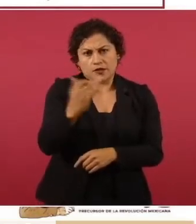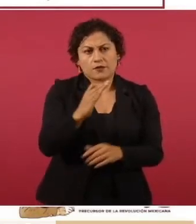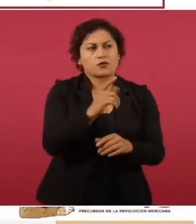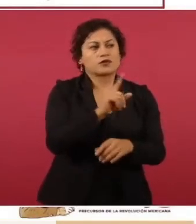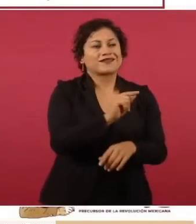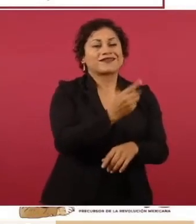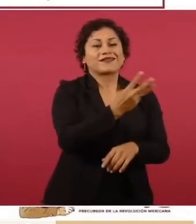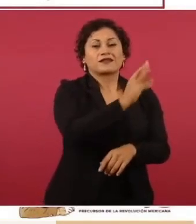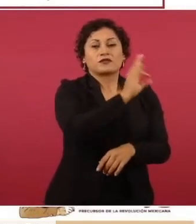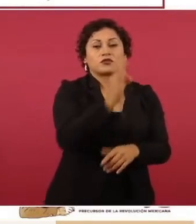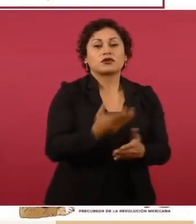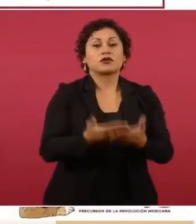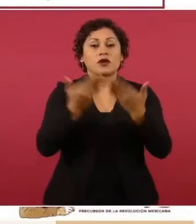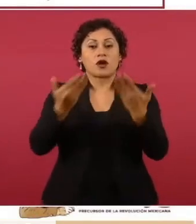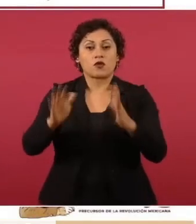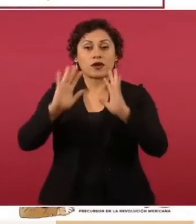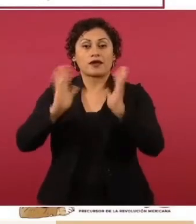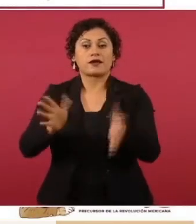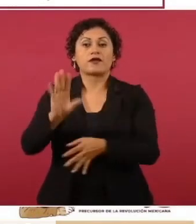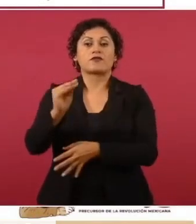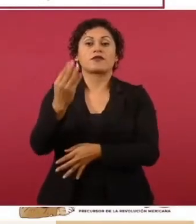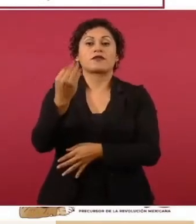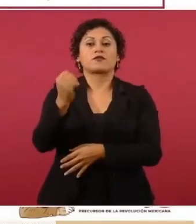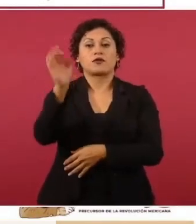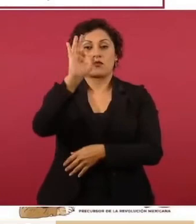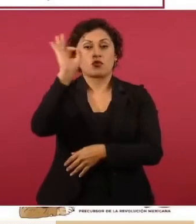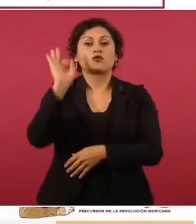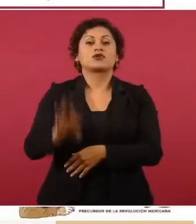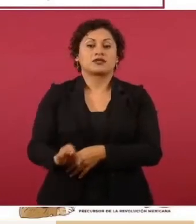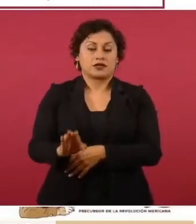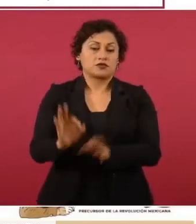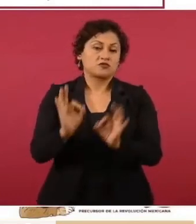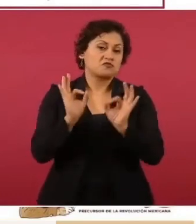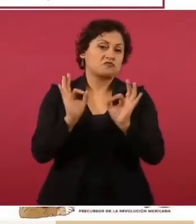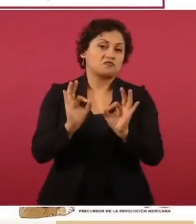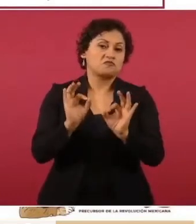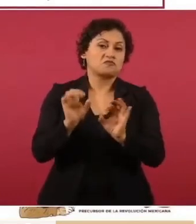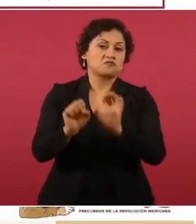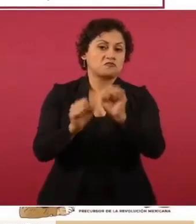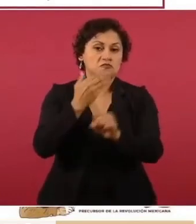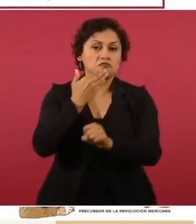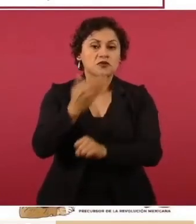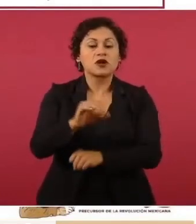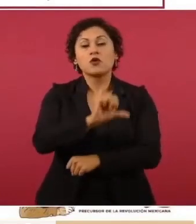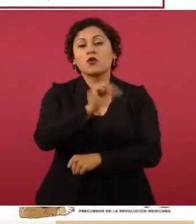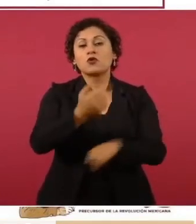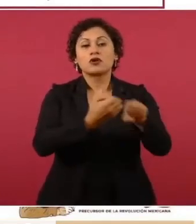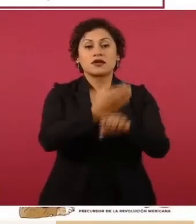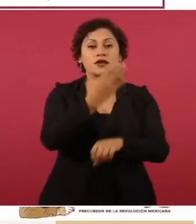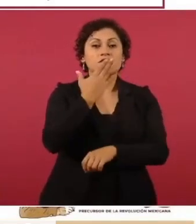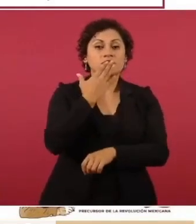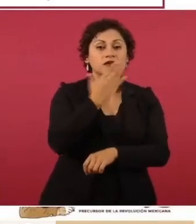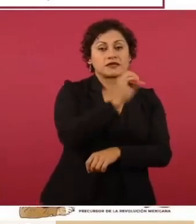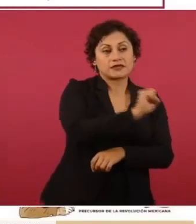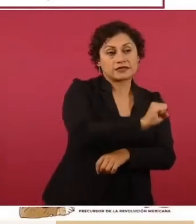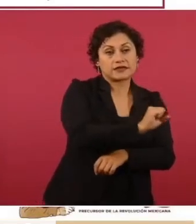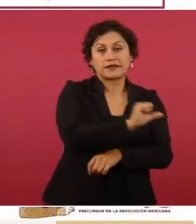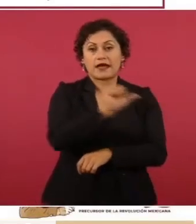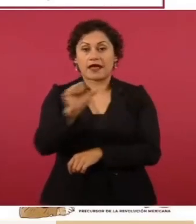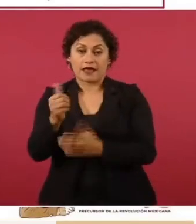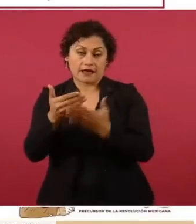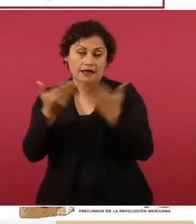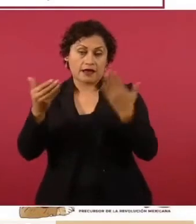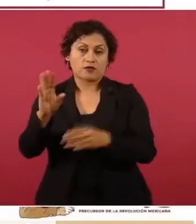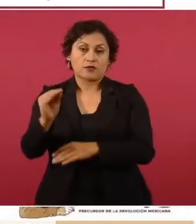73% al 99% del surtimiento de recetas. Lo mismo que en Sonora, que pasamos del 60 al 94%. ¿Por